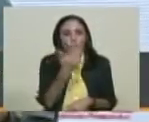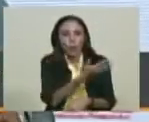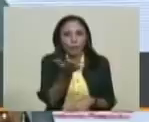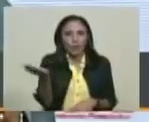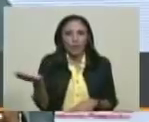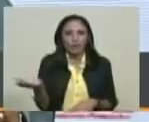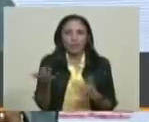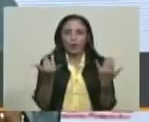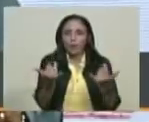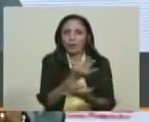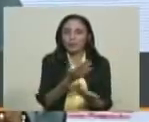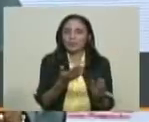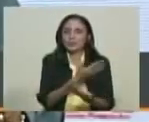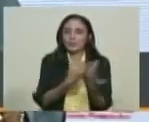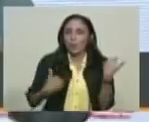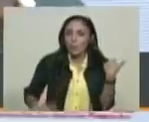ustedes